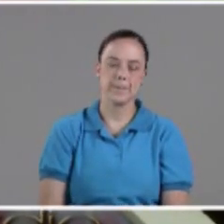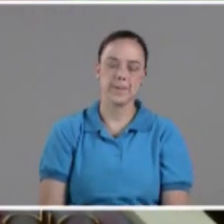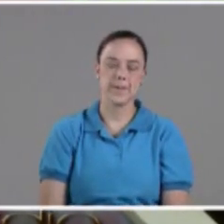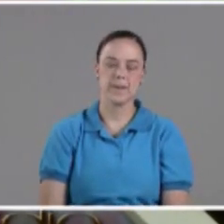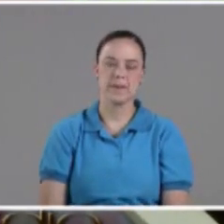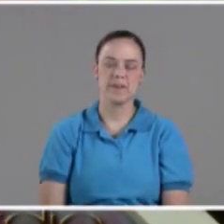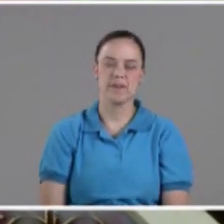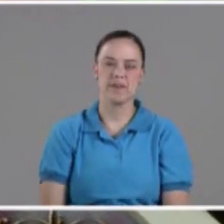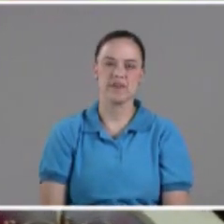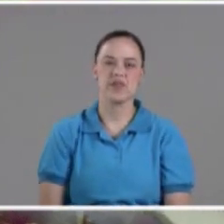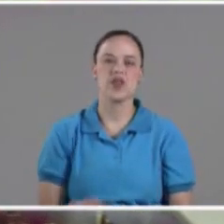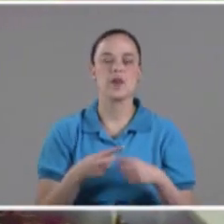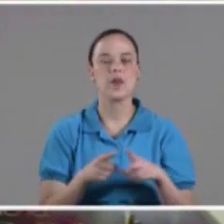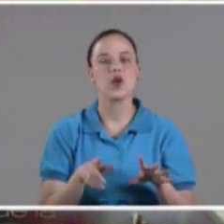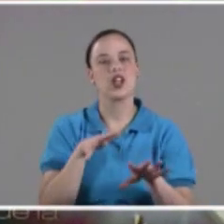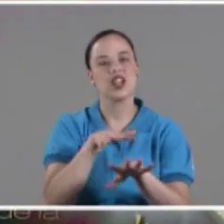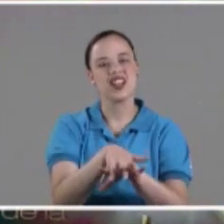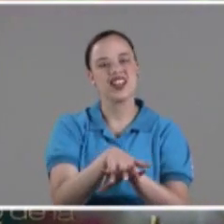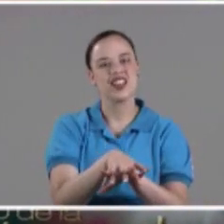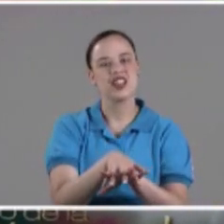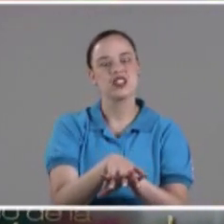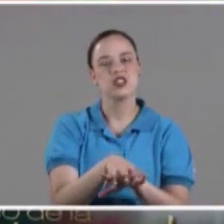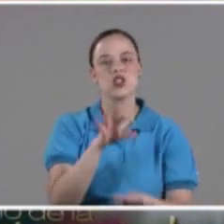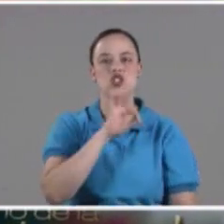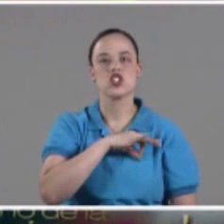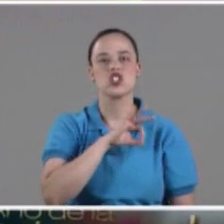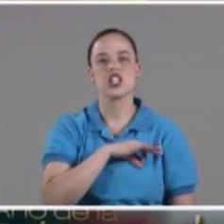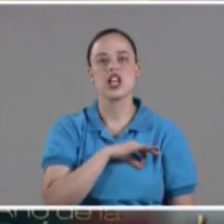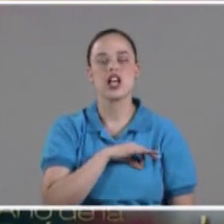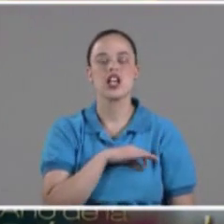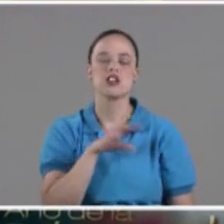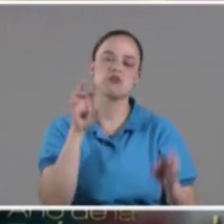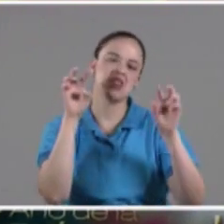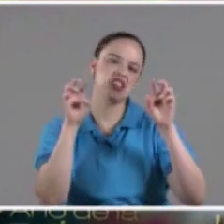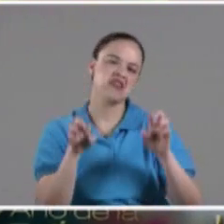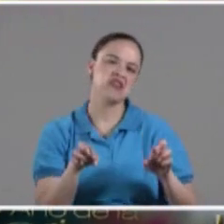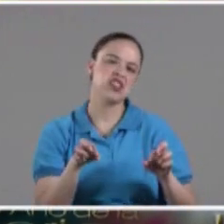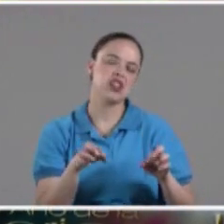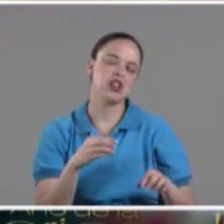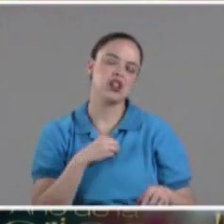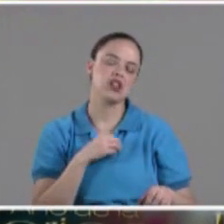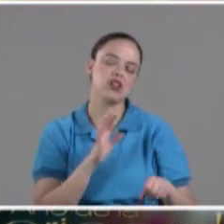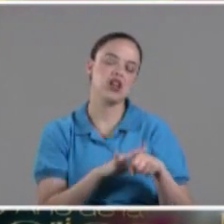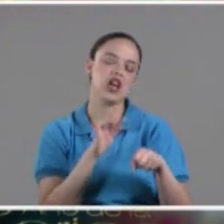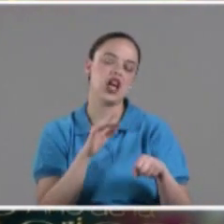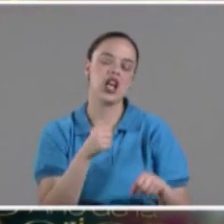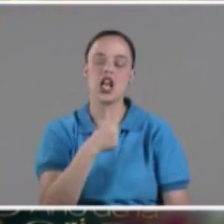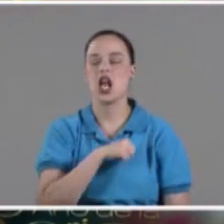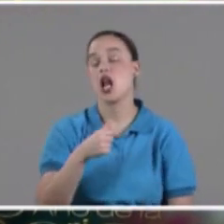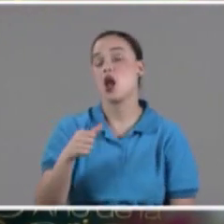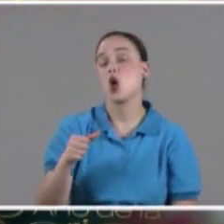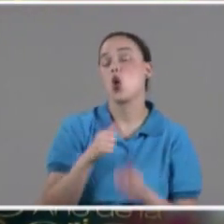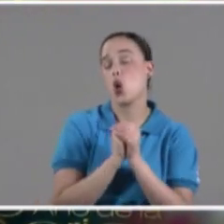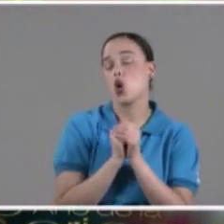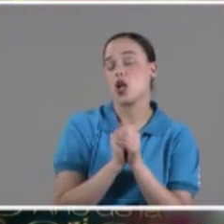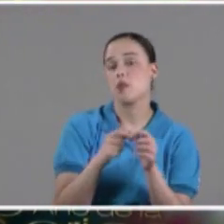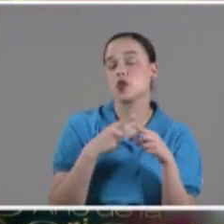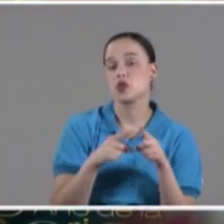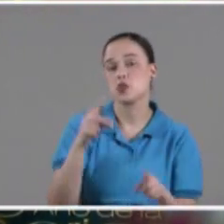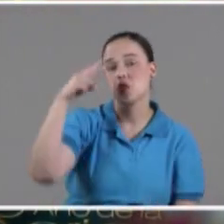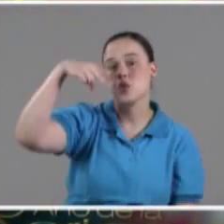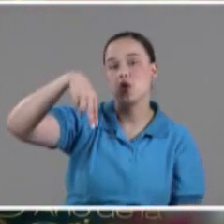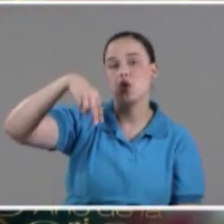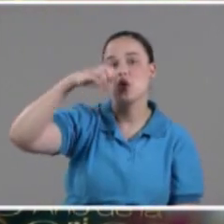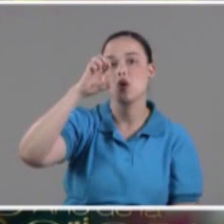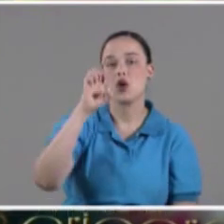y por las redes la gente le trata de tocar el alma a todos los demás Oremos por nepal y pone un montón